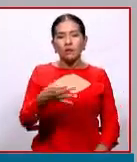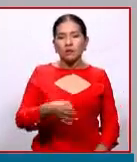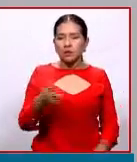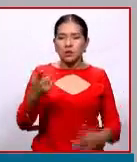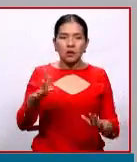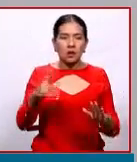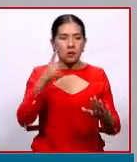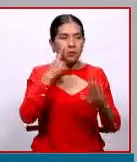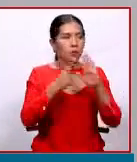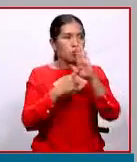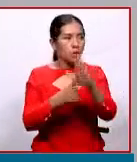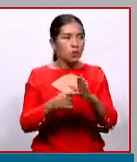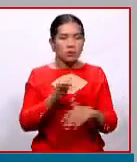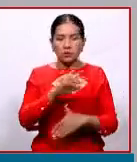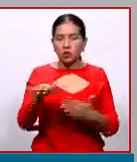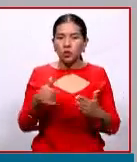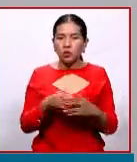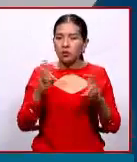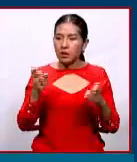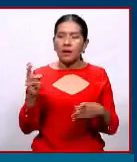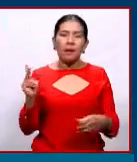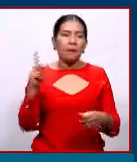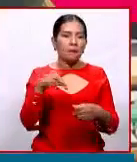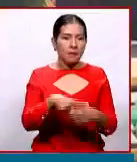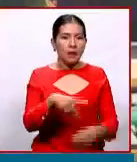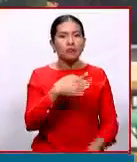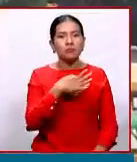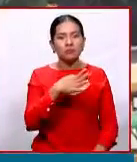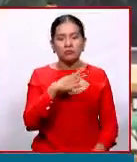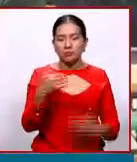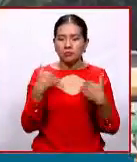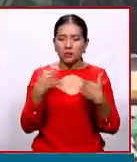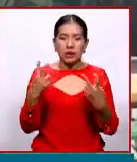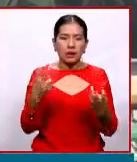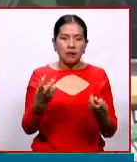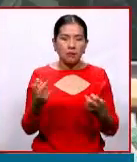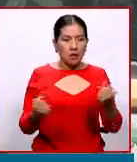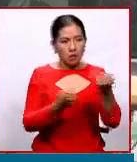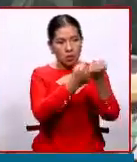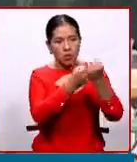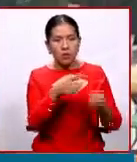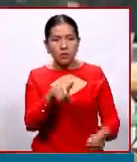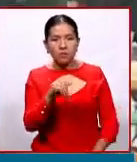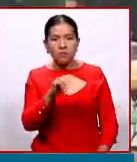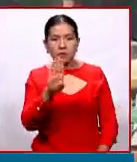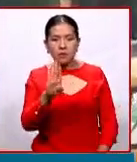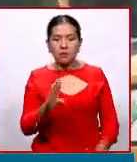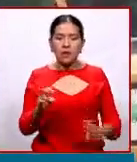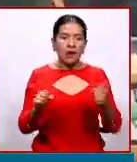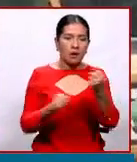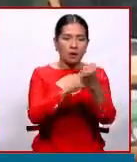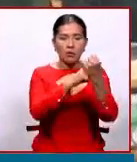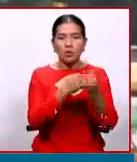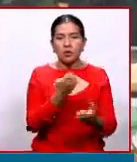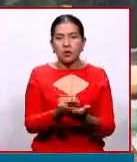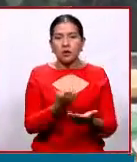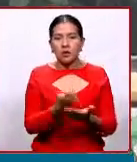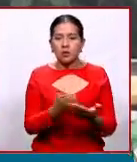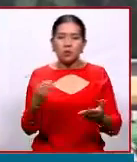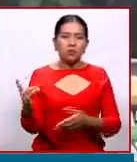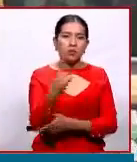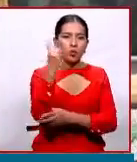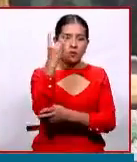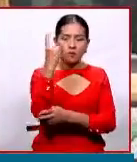demuestra en cuanto a lo que es la participación que tiene en el Producto Interno Bruto, en la economía nacional, toda